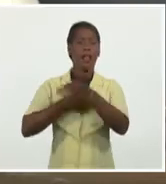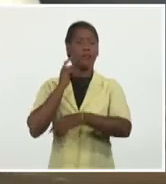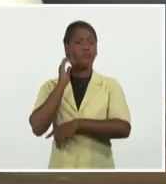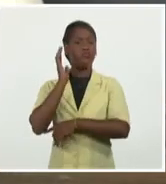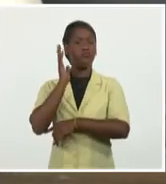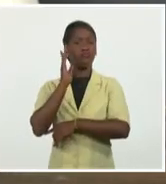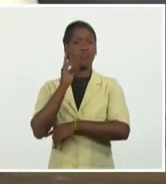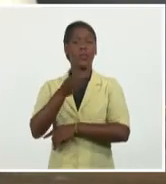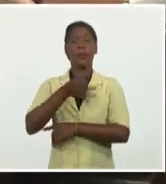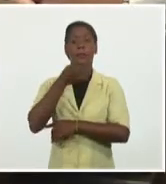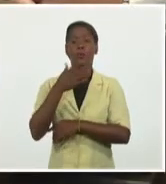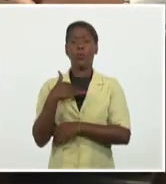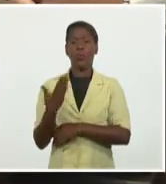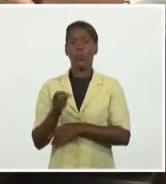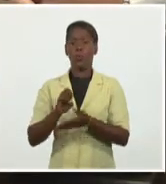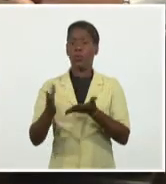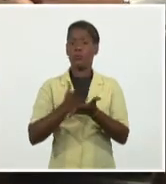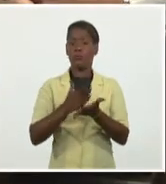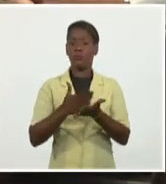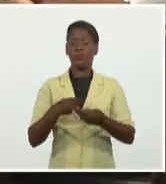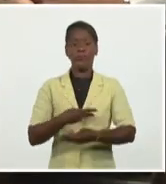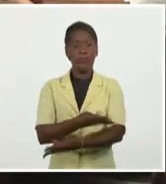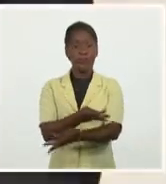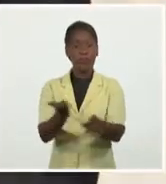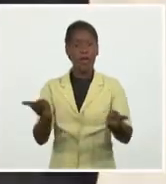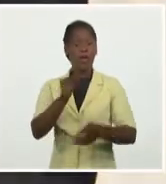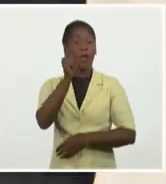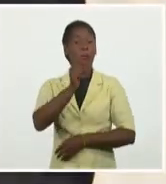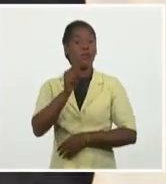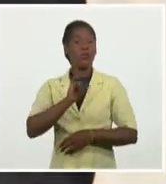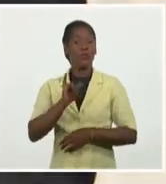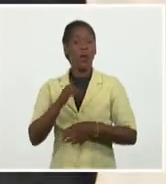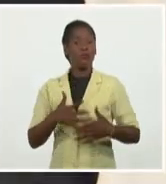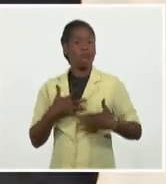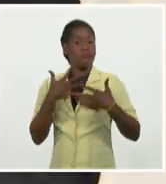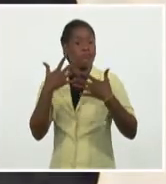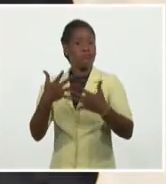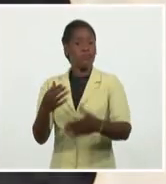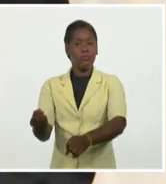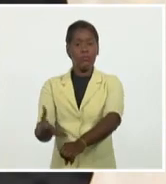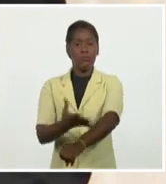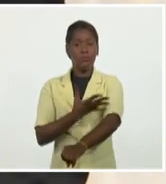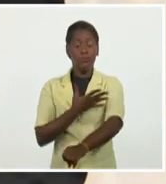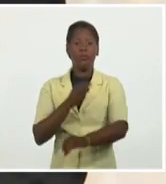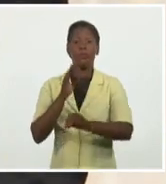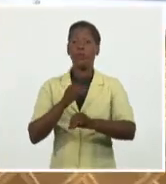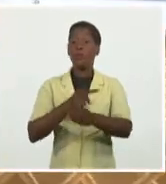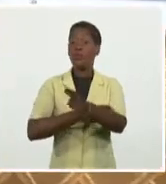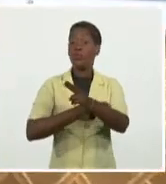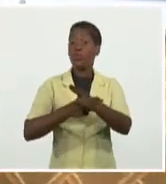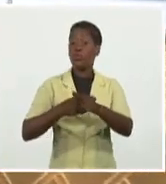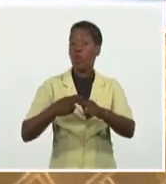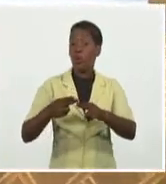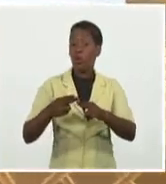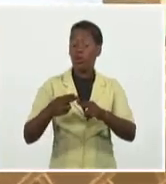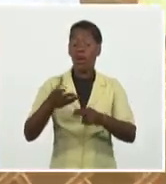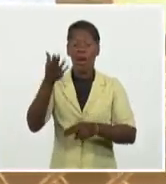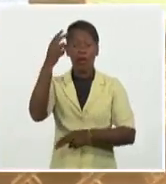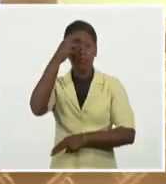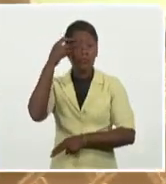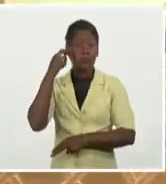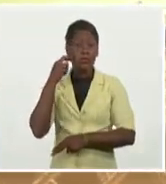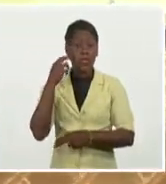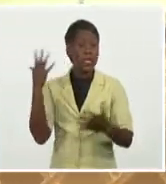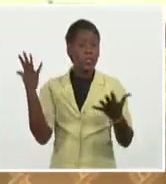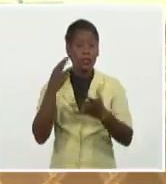edición está dedicada a quien inspiró y solicitó la nueva obra de Historia Universal, el comandante en jefe Fidel